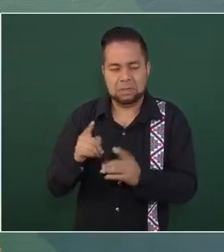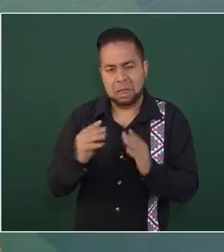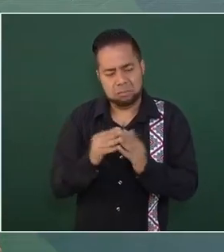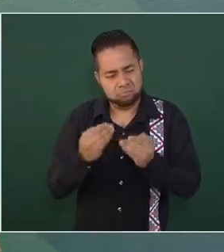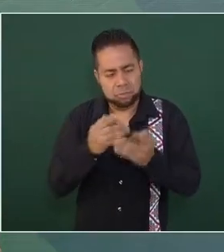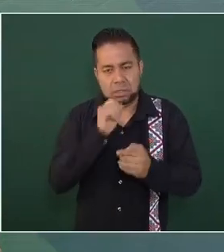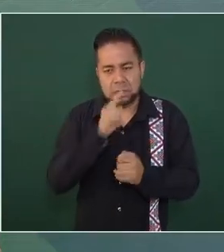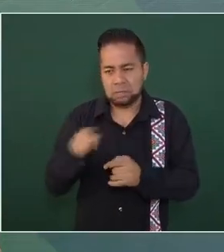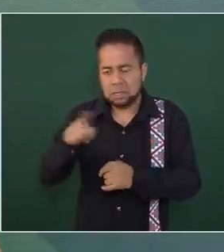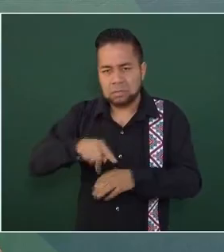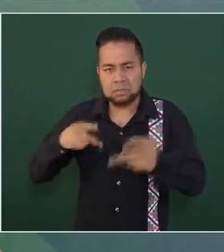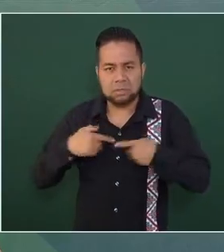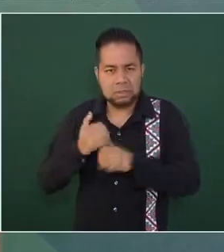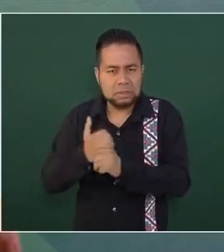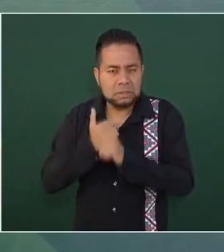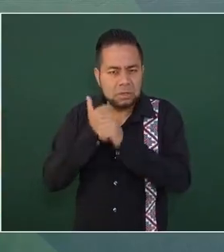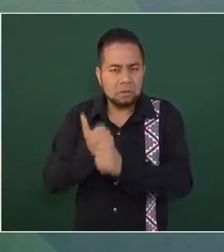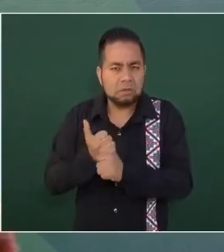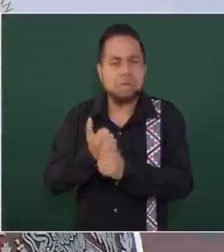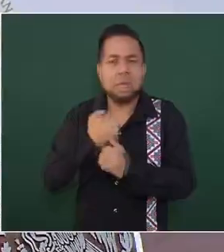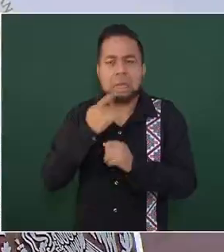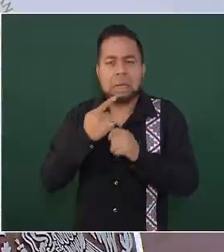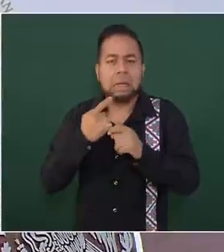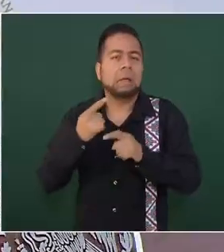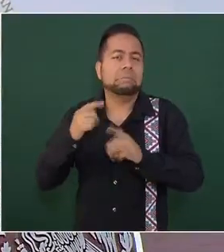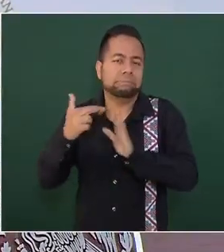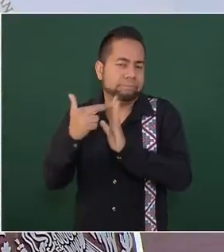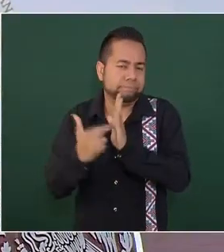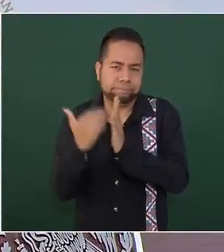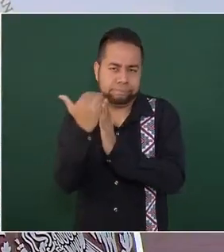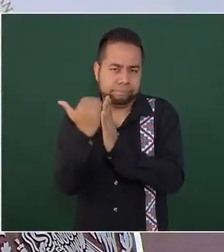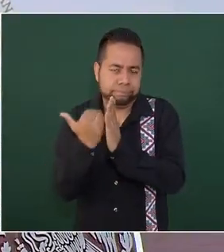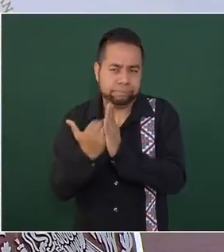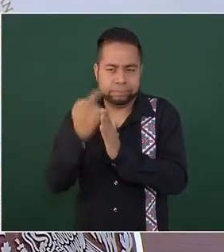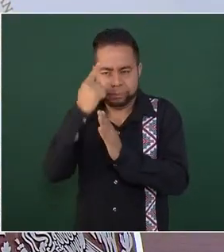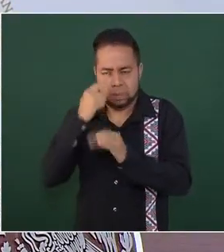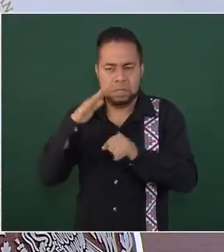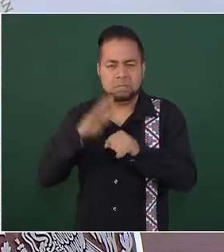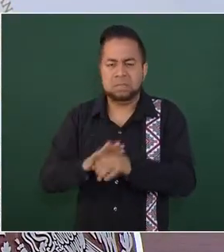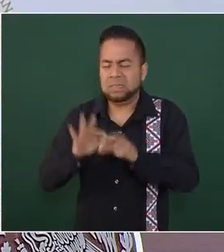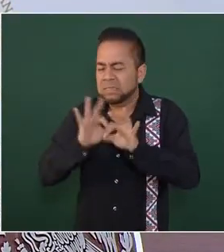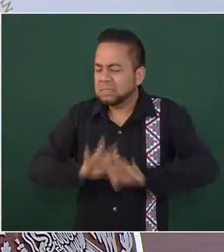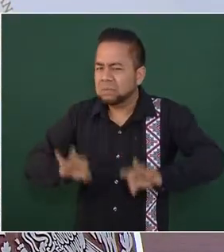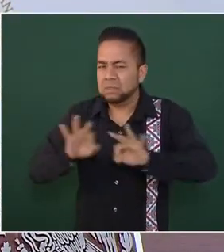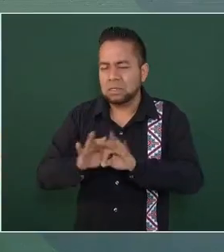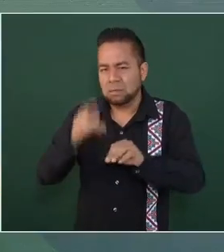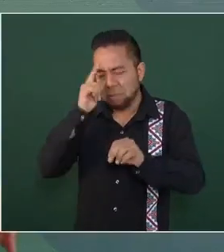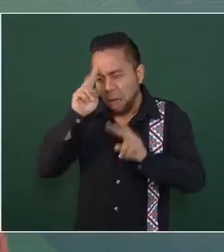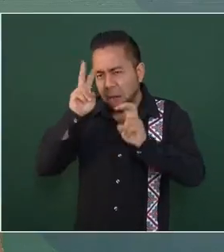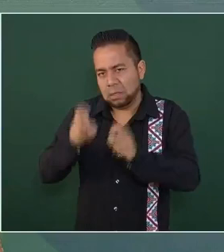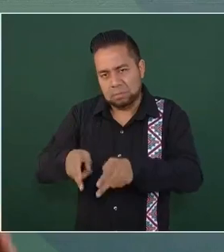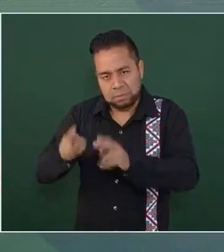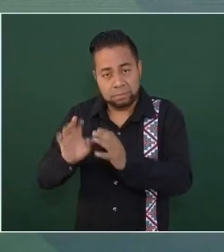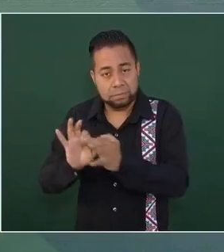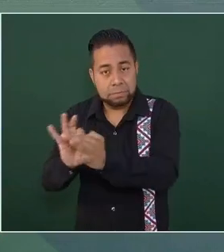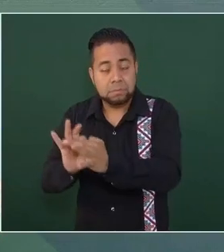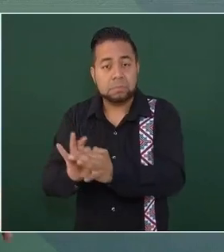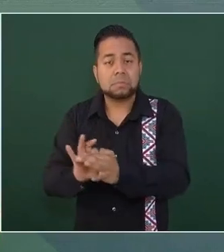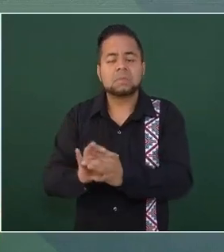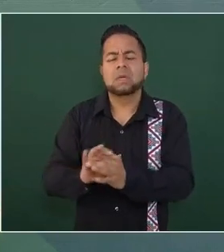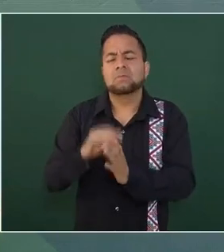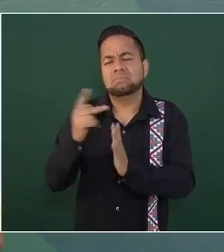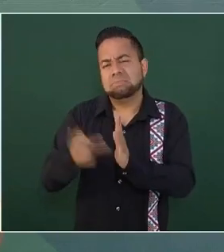atendieron a las víctimas de acuerdo a los protocolos de los más altos estándares de materia en varias ocasiones los